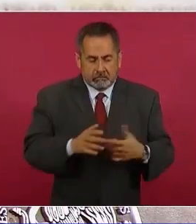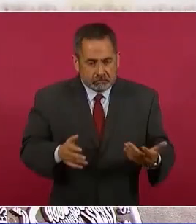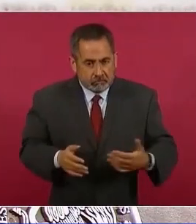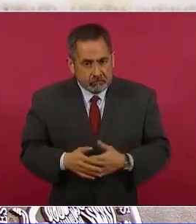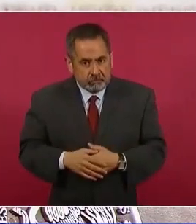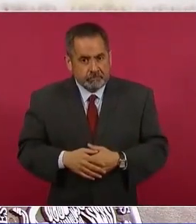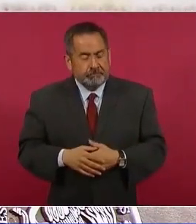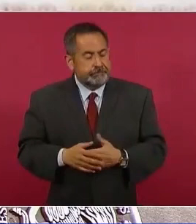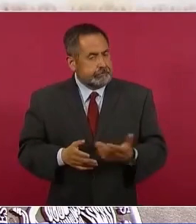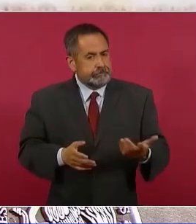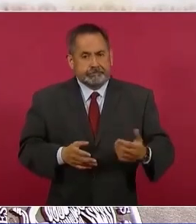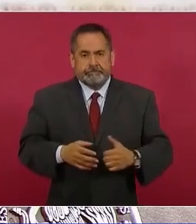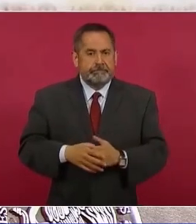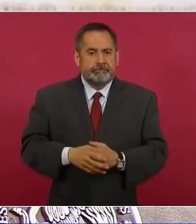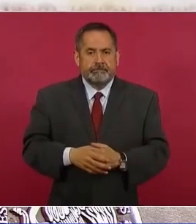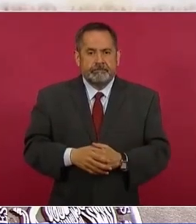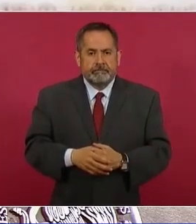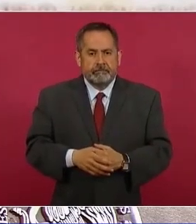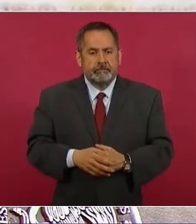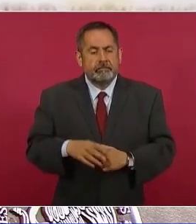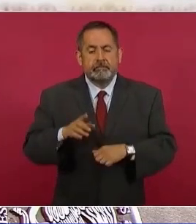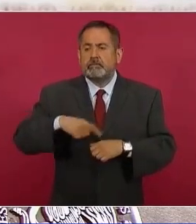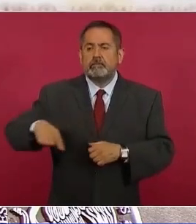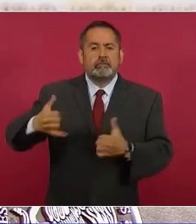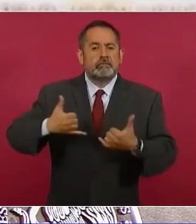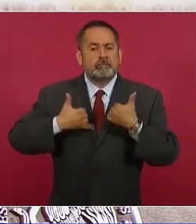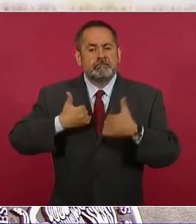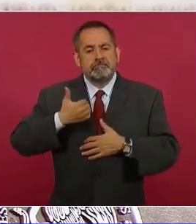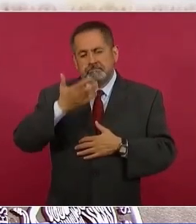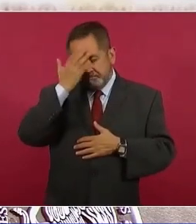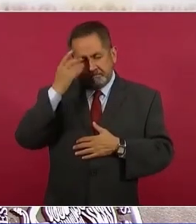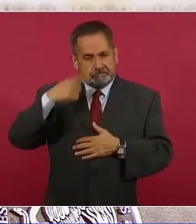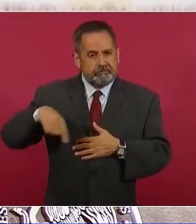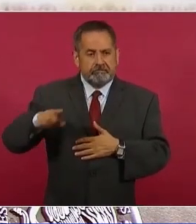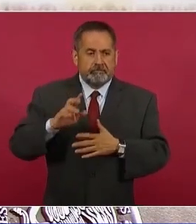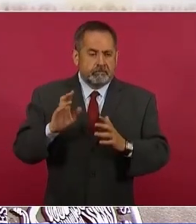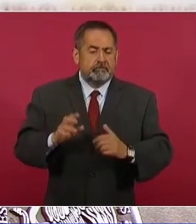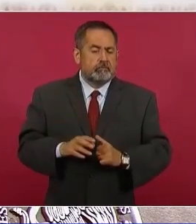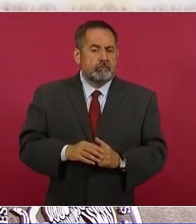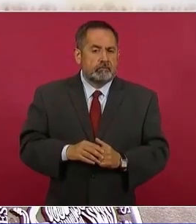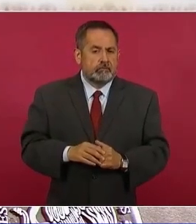Es que esto los jóvenes no lo saben.